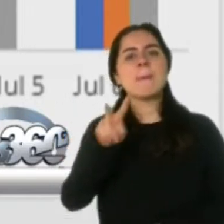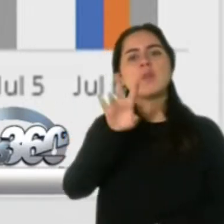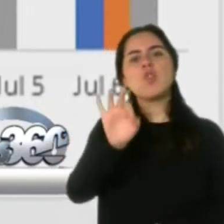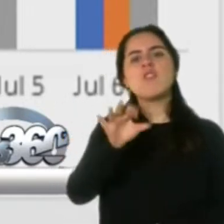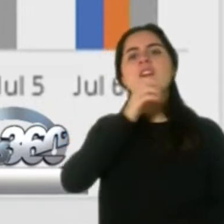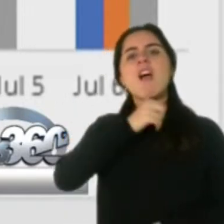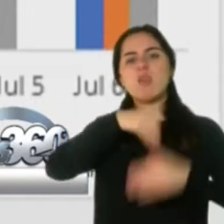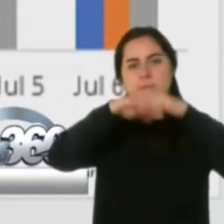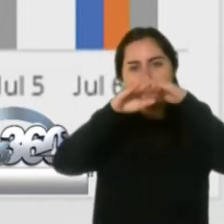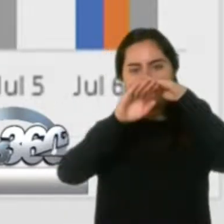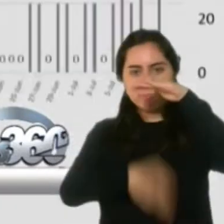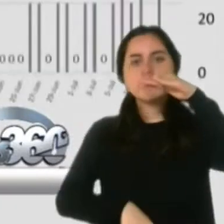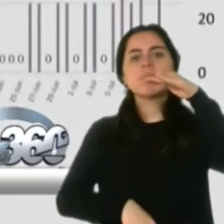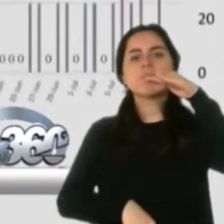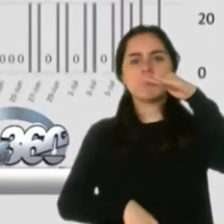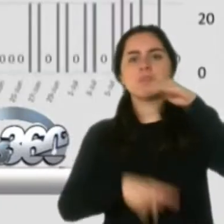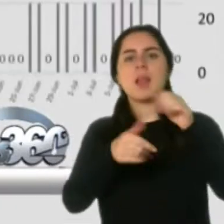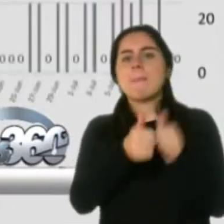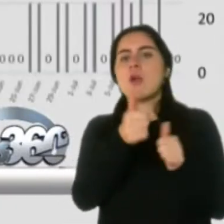años.